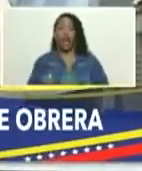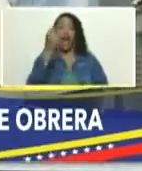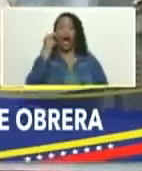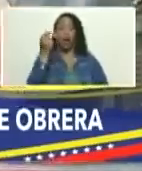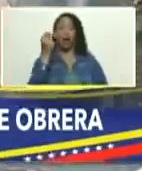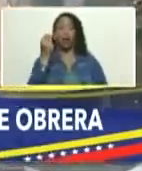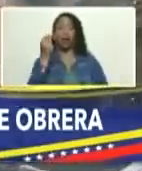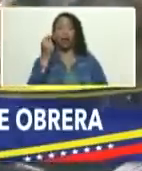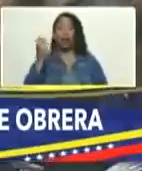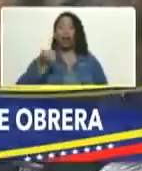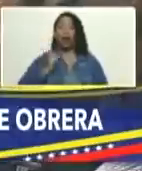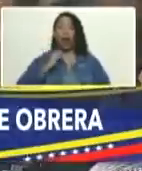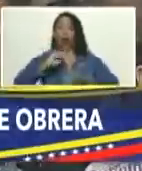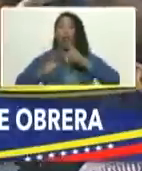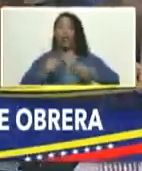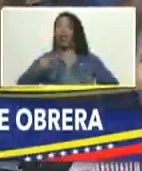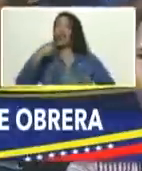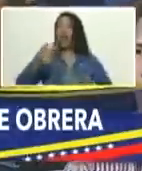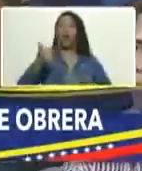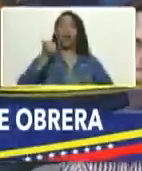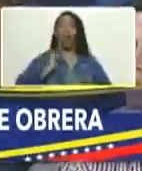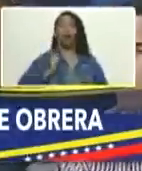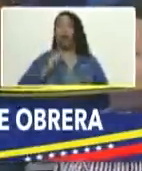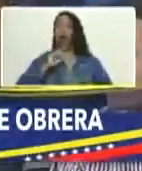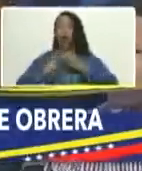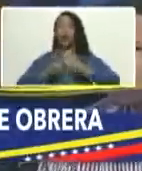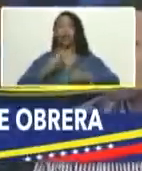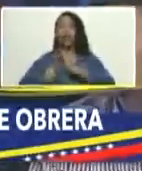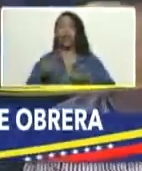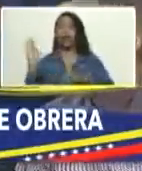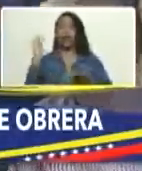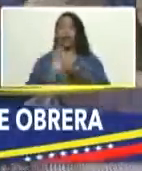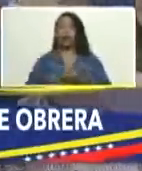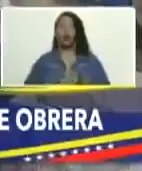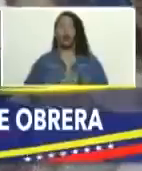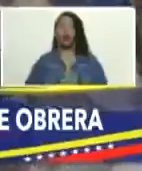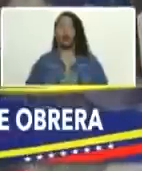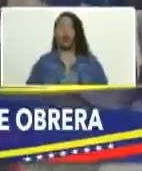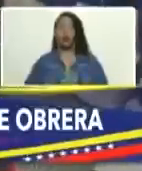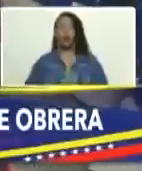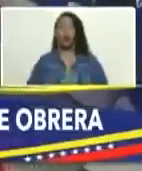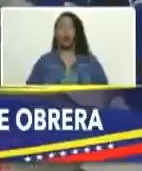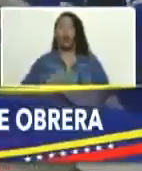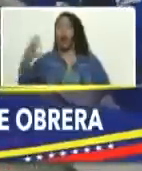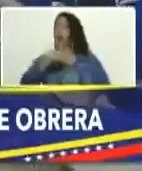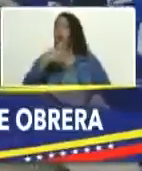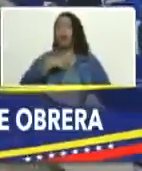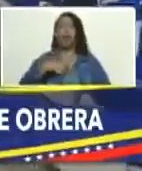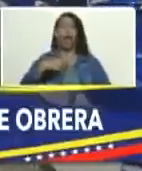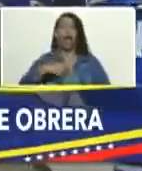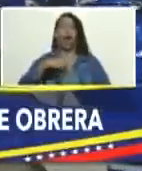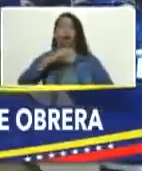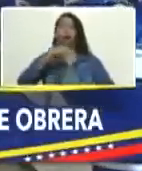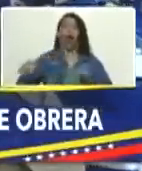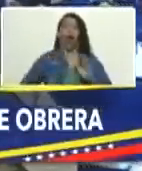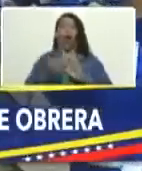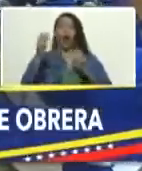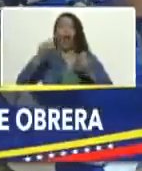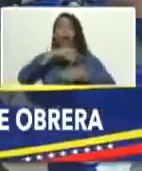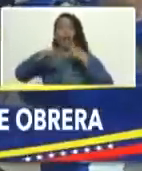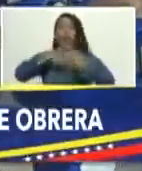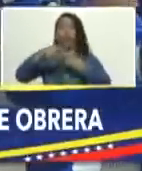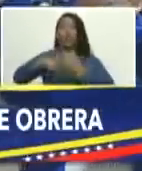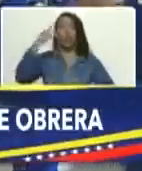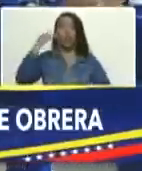lo que hagan, digan lo que digan, se muevan o se muevan, no podrán con la revolución bolivariana del